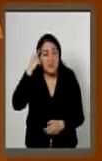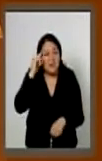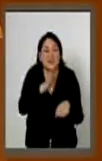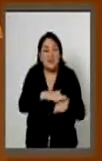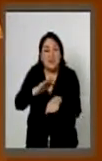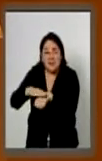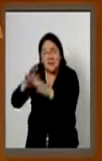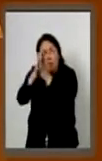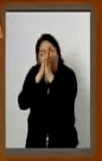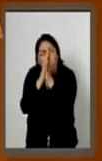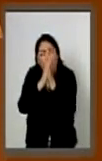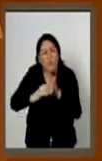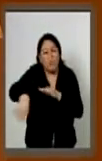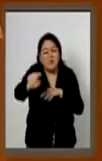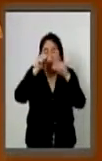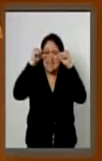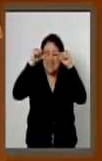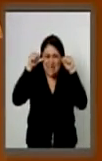les pido por favor,